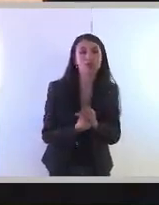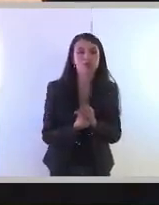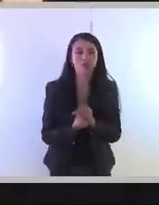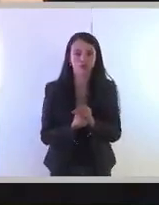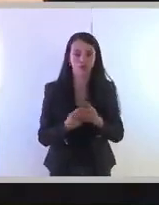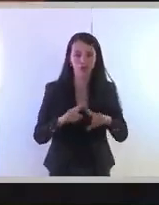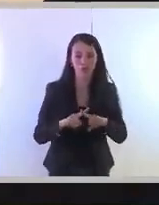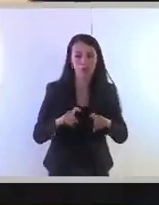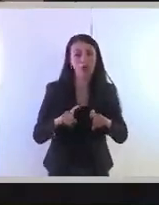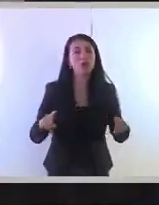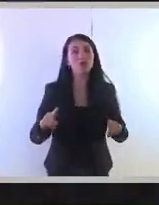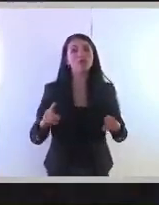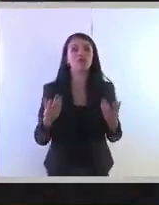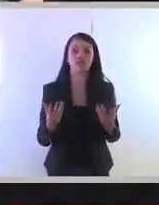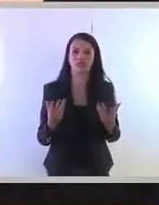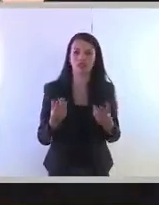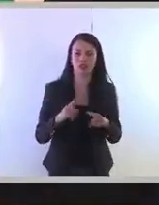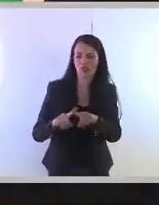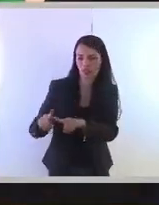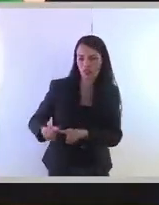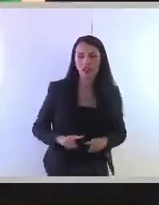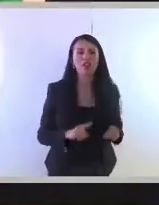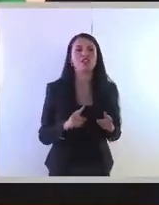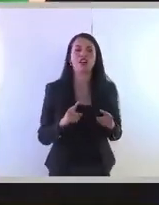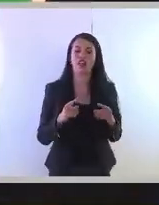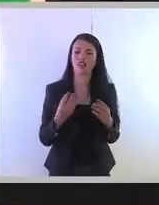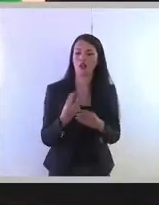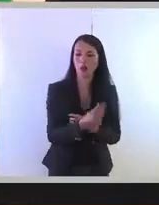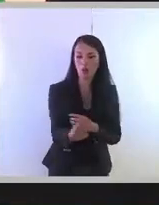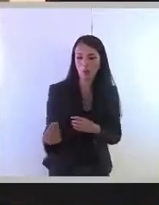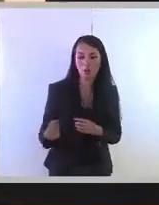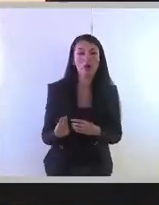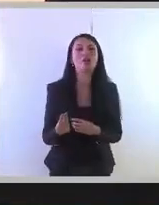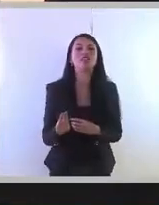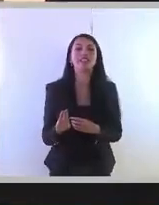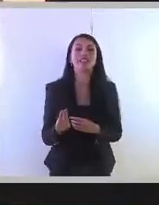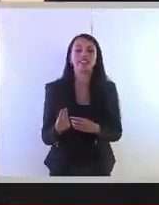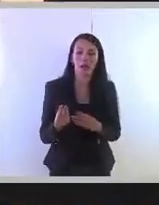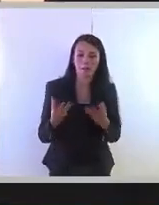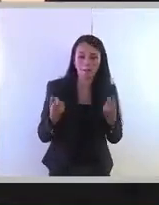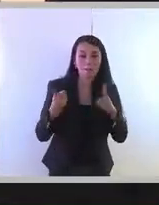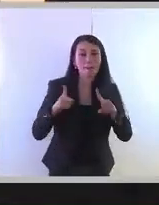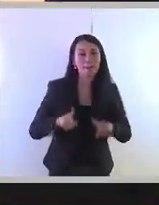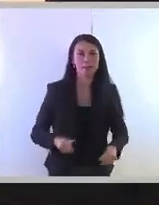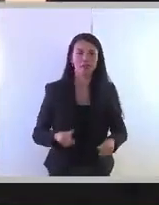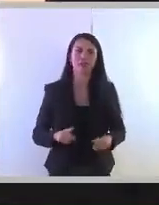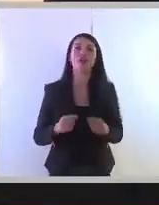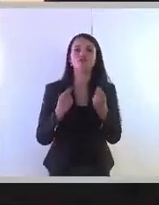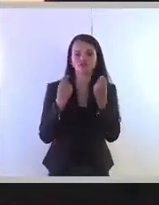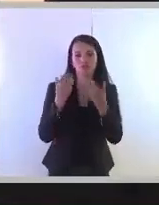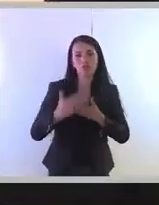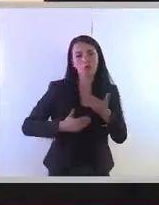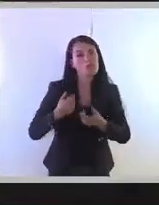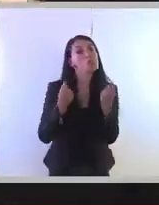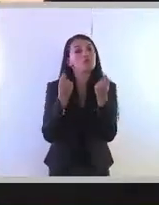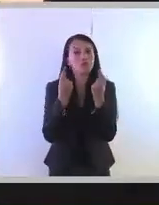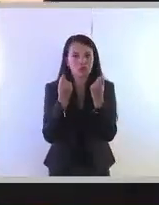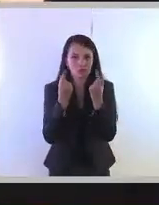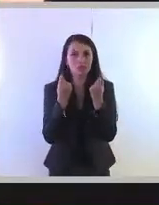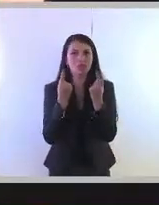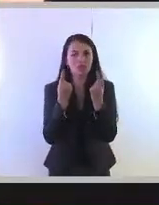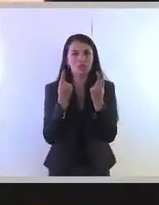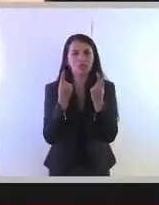de la diversidad, de las distintas expresiones, pero que implique entendernos en